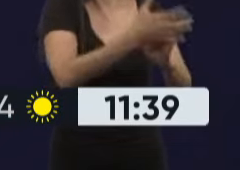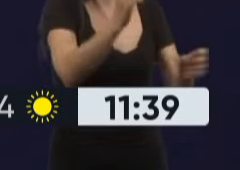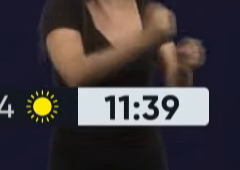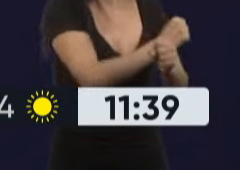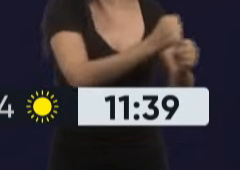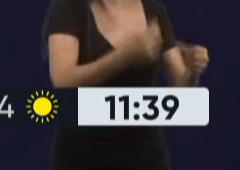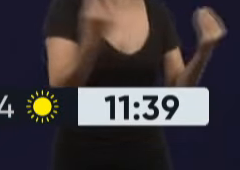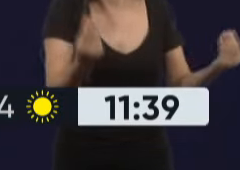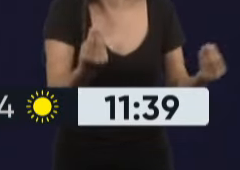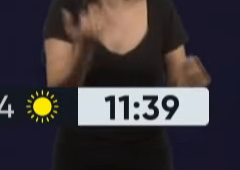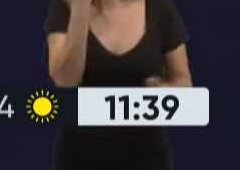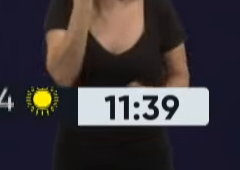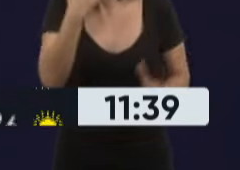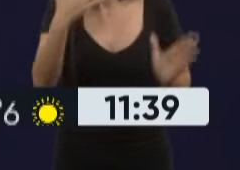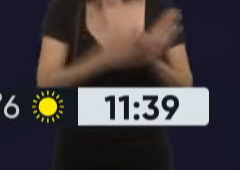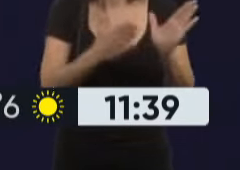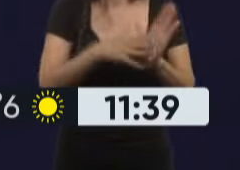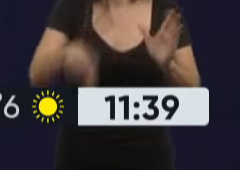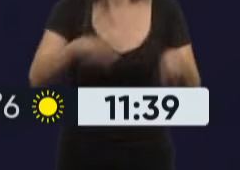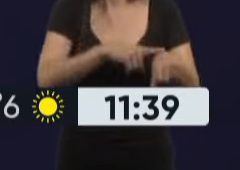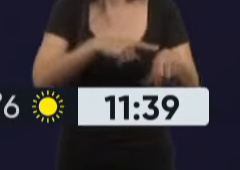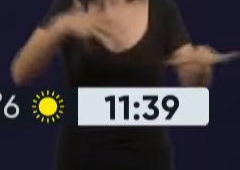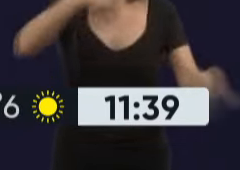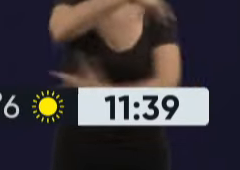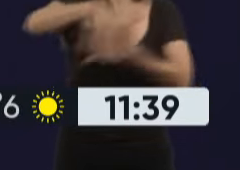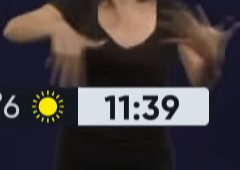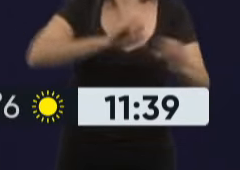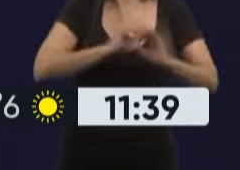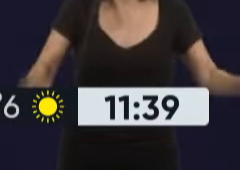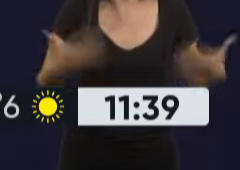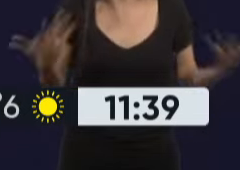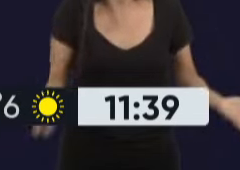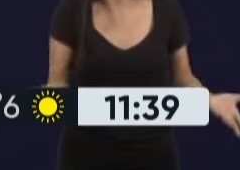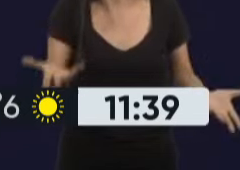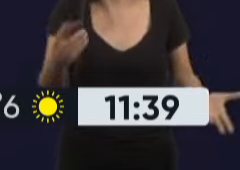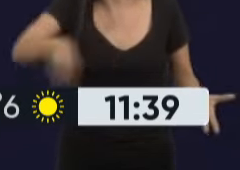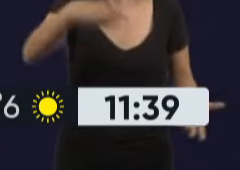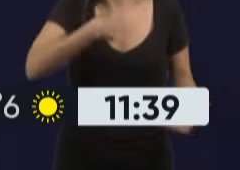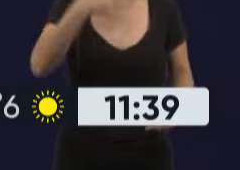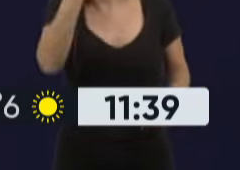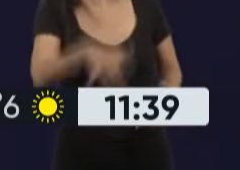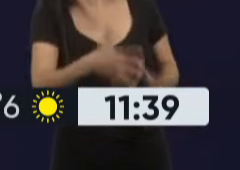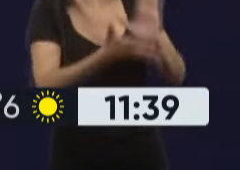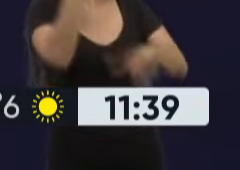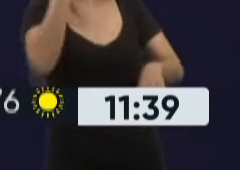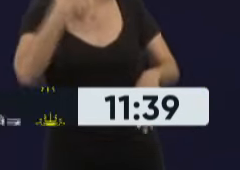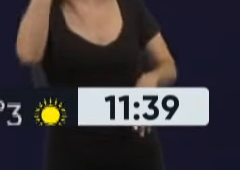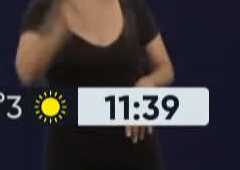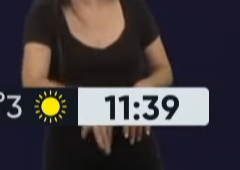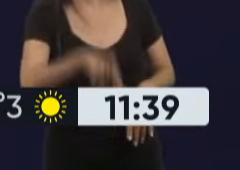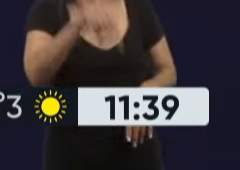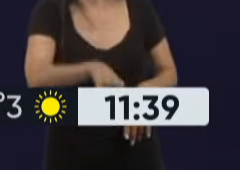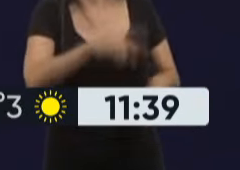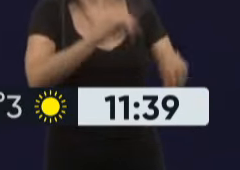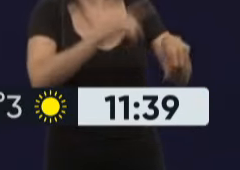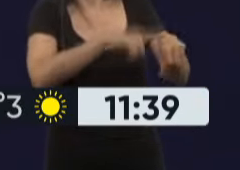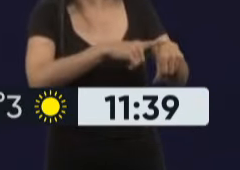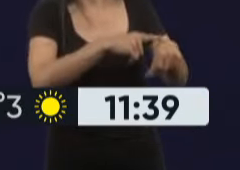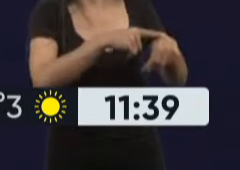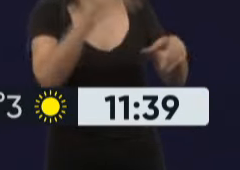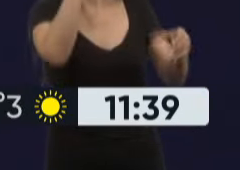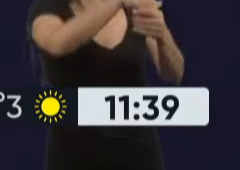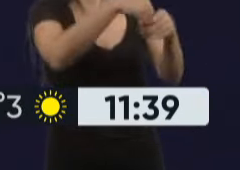llevado esta catástrofe bueno tal vez crean que votar hoy un presupuesto con eh déficit cero y con